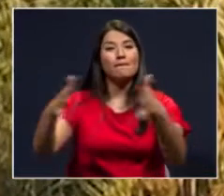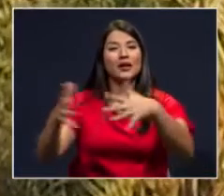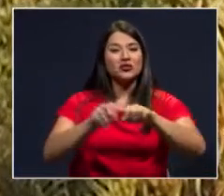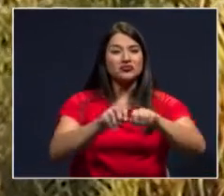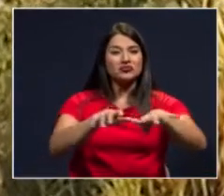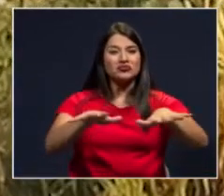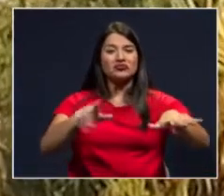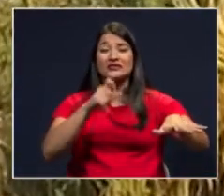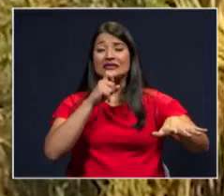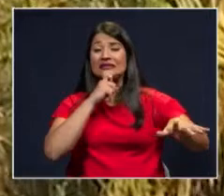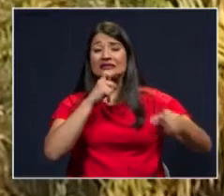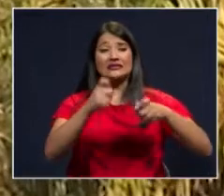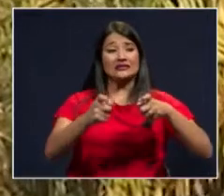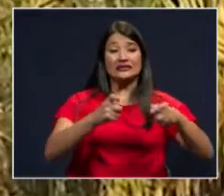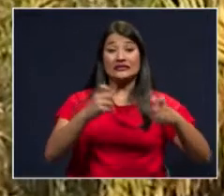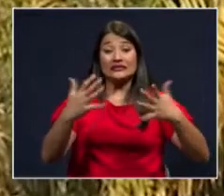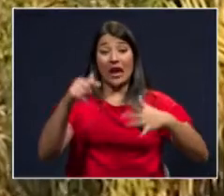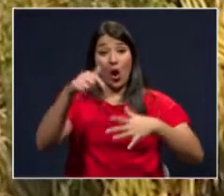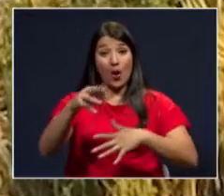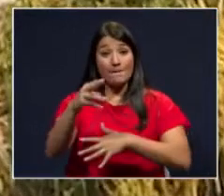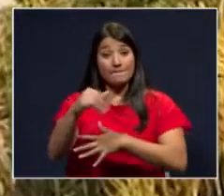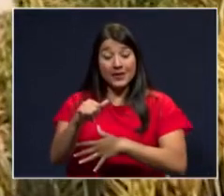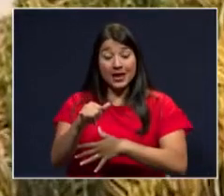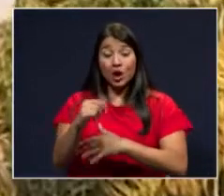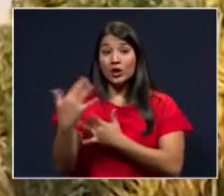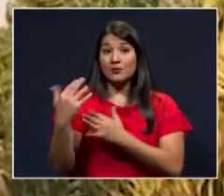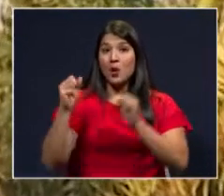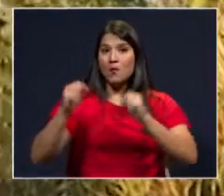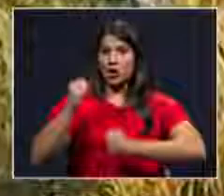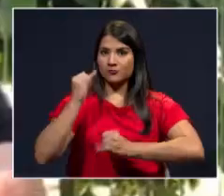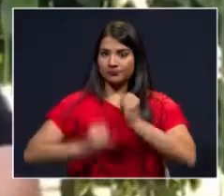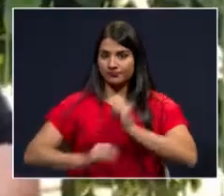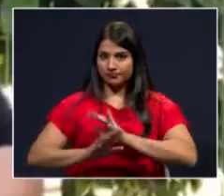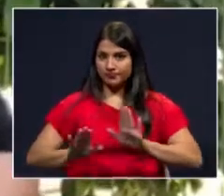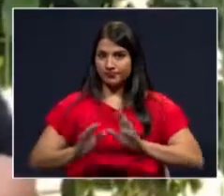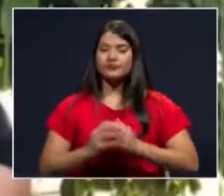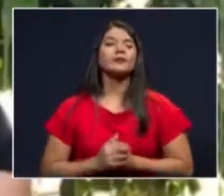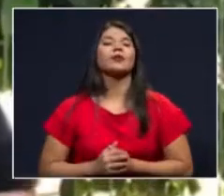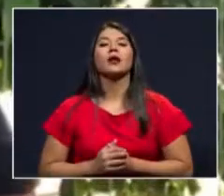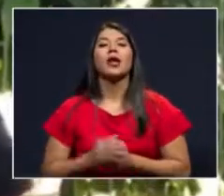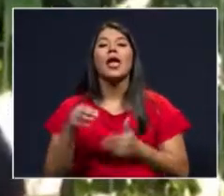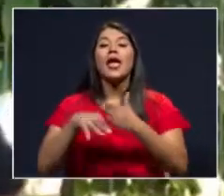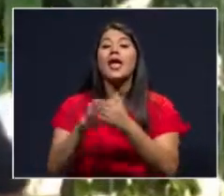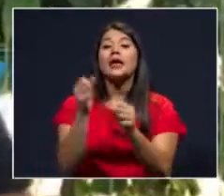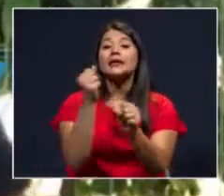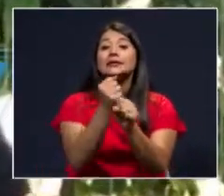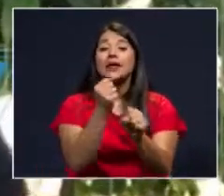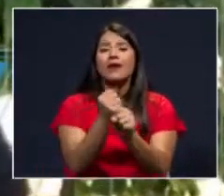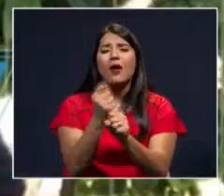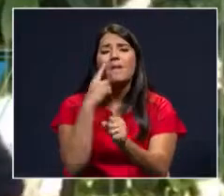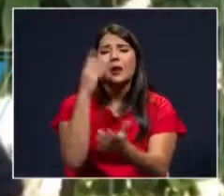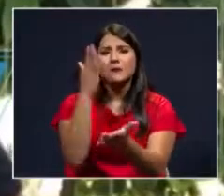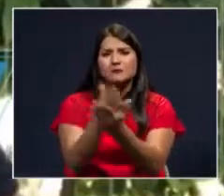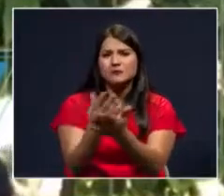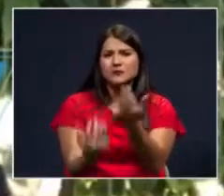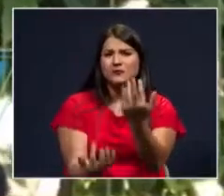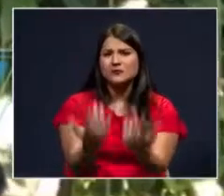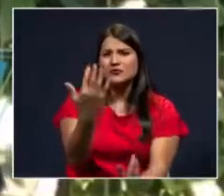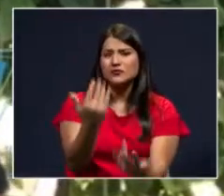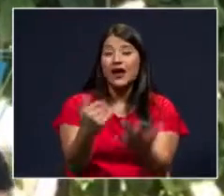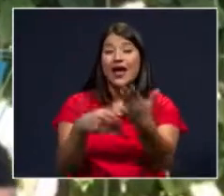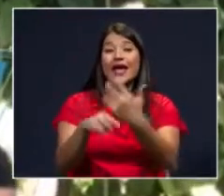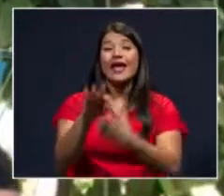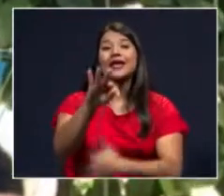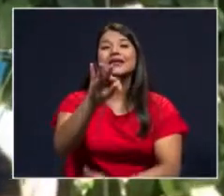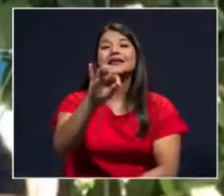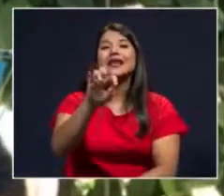con las maniobras de este miércoles el fuego haya quedado completamente extinguido. Las labores de extinción en el incendio forestal del humedal Terra